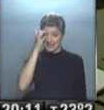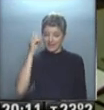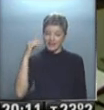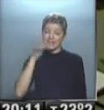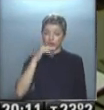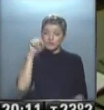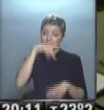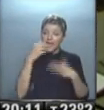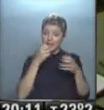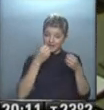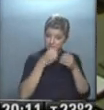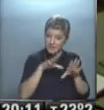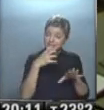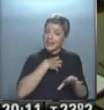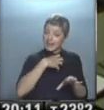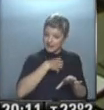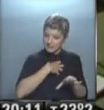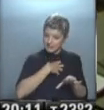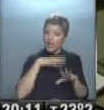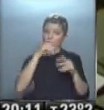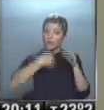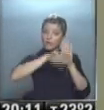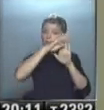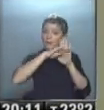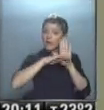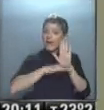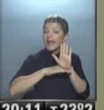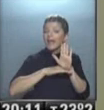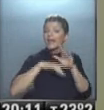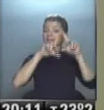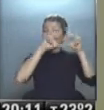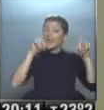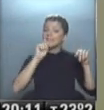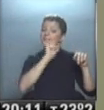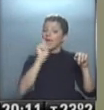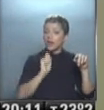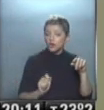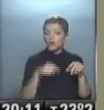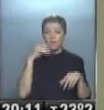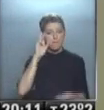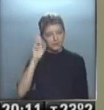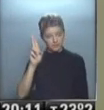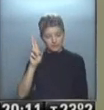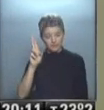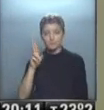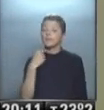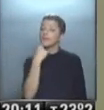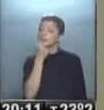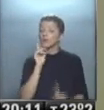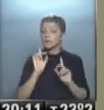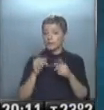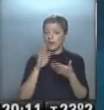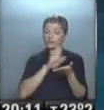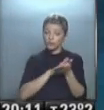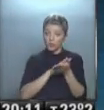la provincia y de esta manera se respeta el calendario escolar de 190 días de clases. Scioli detalló que en coincidencia con